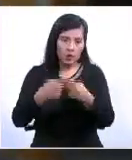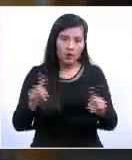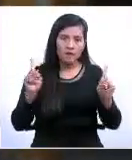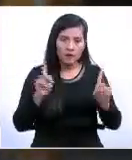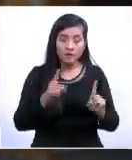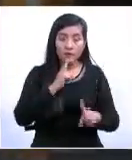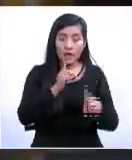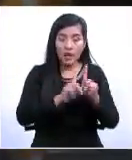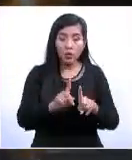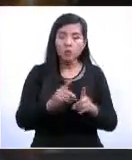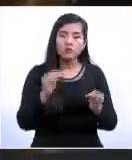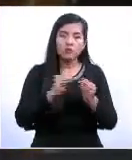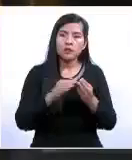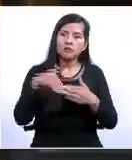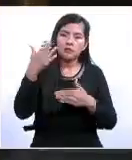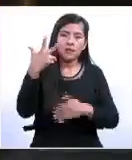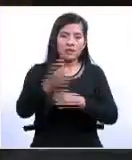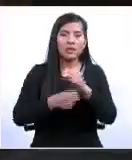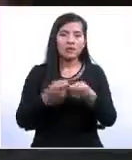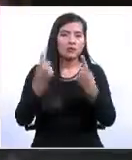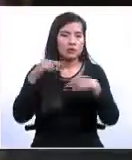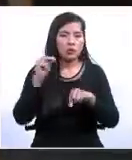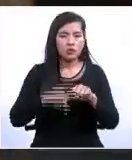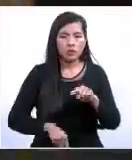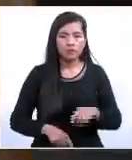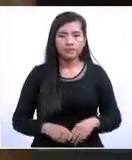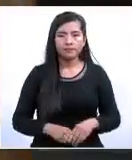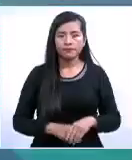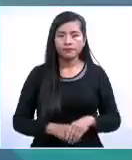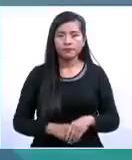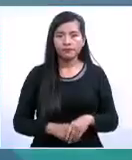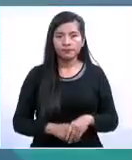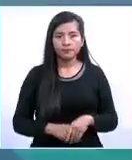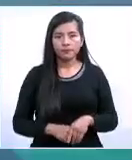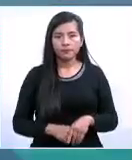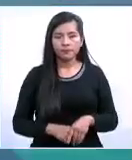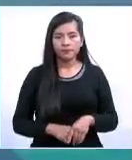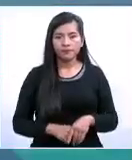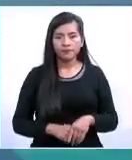podrían ingresar a nuestro territorio durante 3 años. Y se continúa.